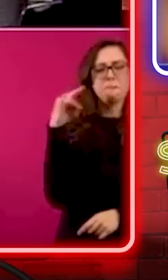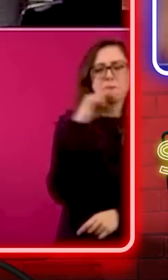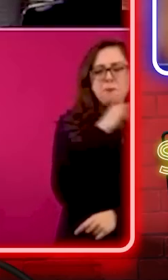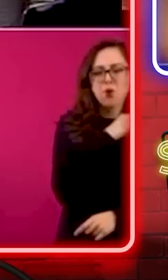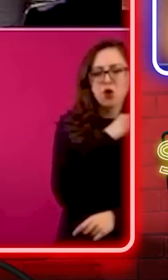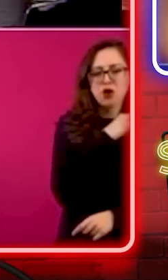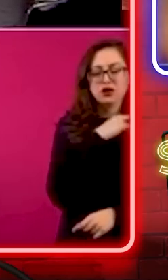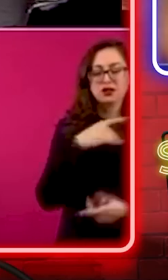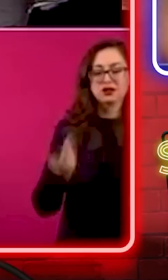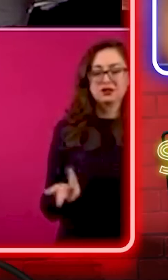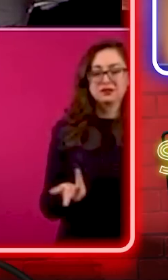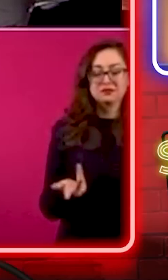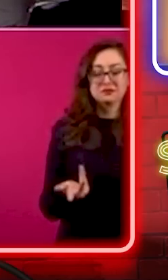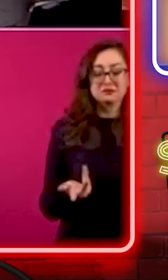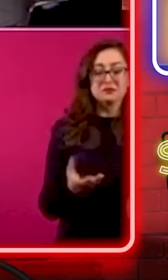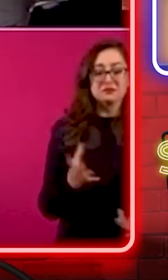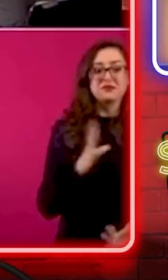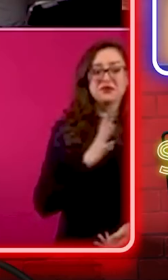Pruebas,